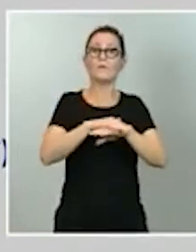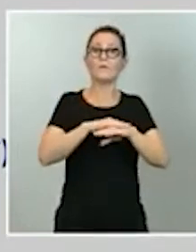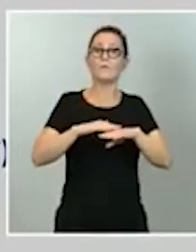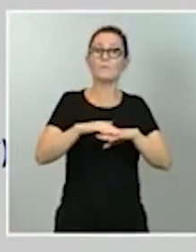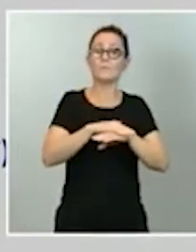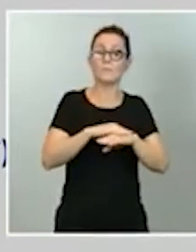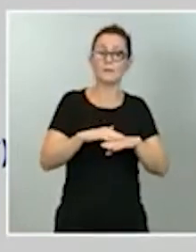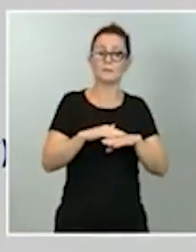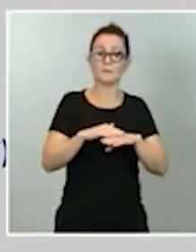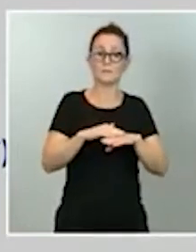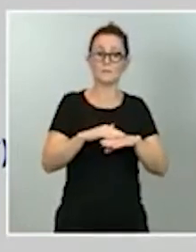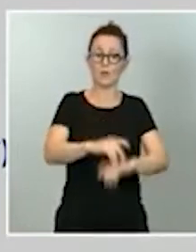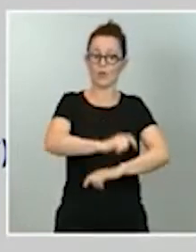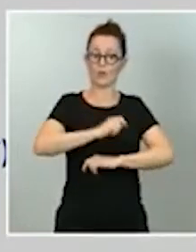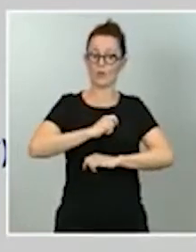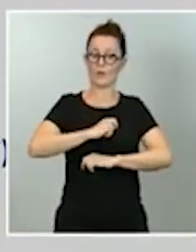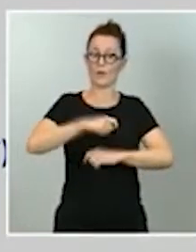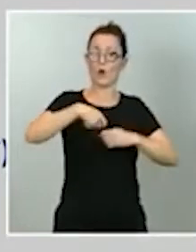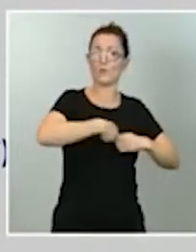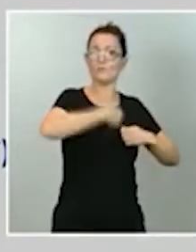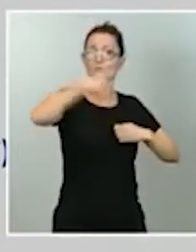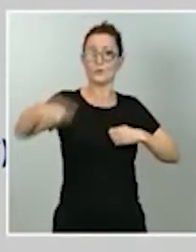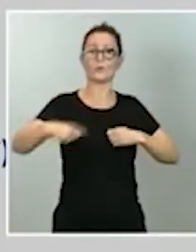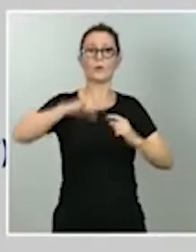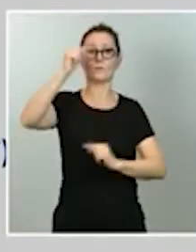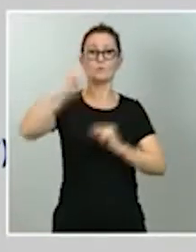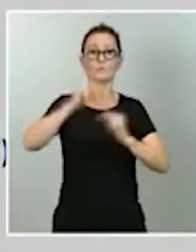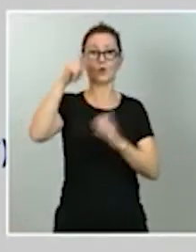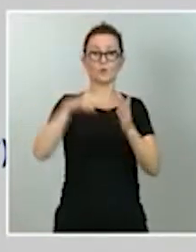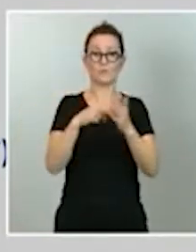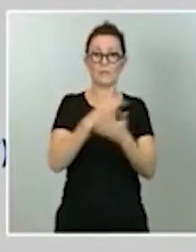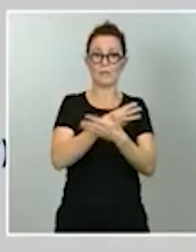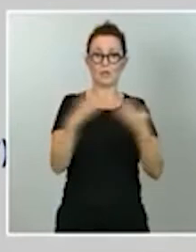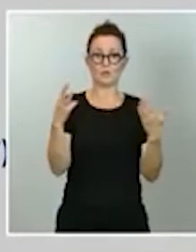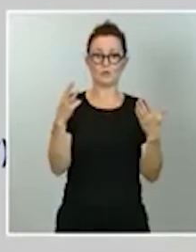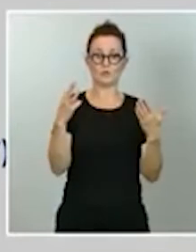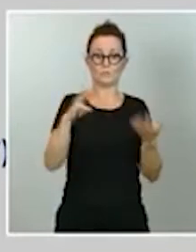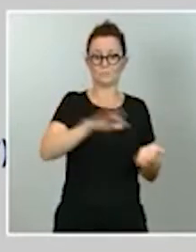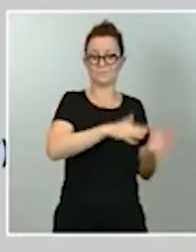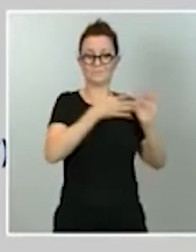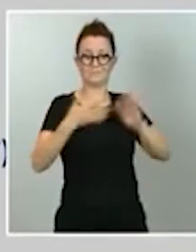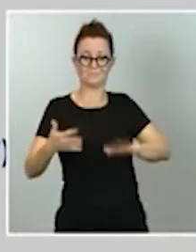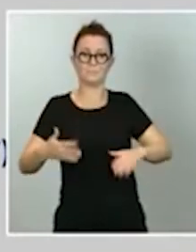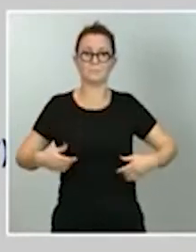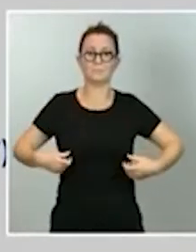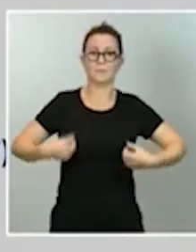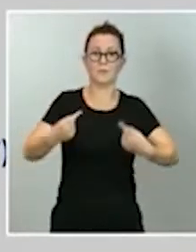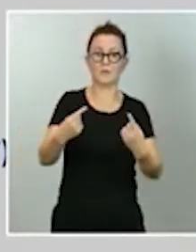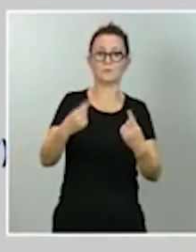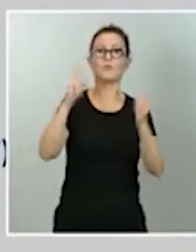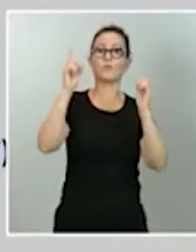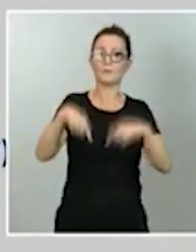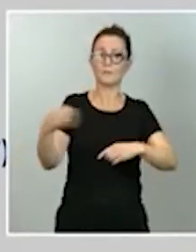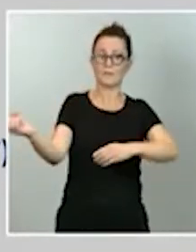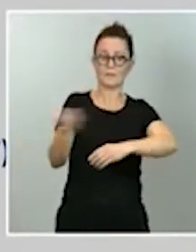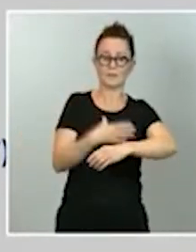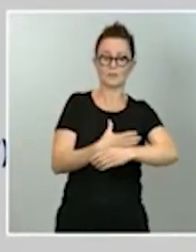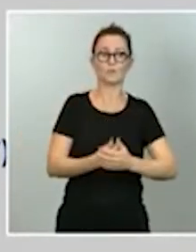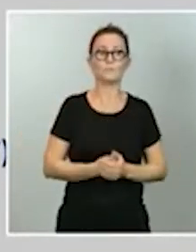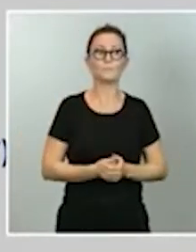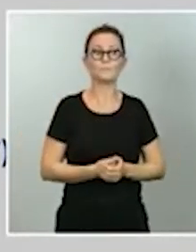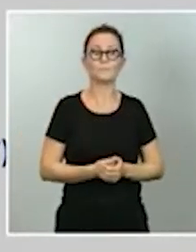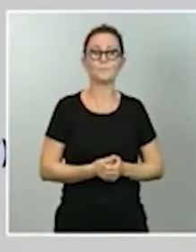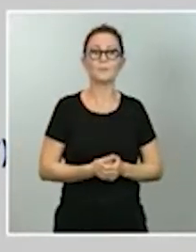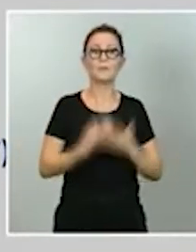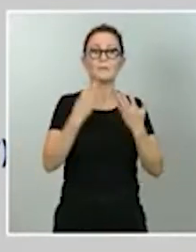del presupuesto del año 18 evolucionado en materia de gasto y en materia de ingresos este 72 por